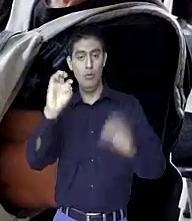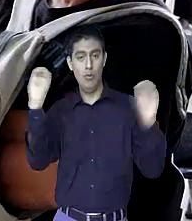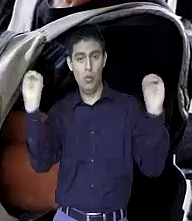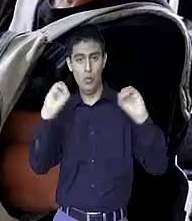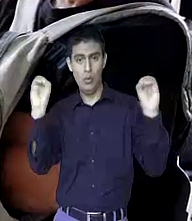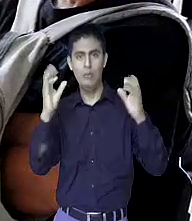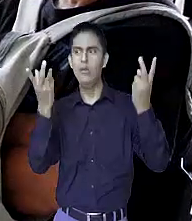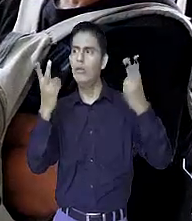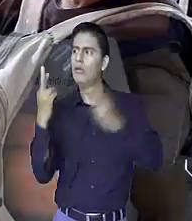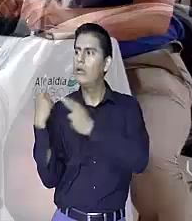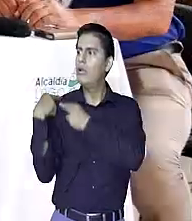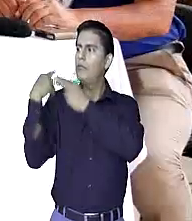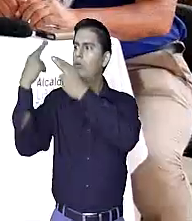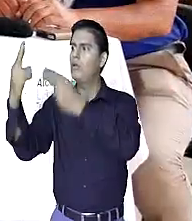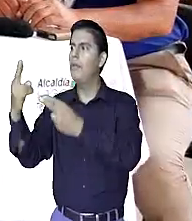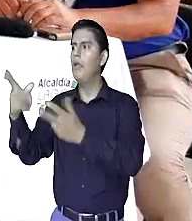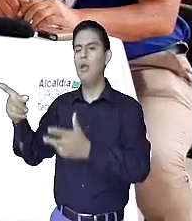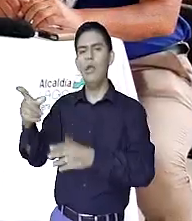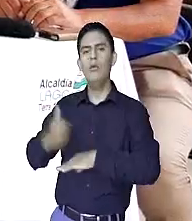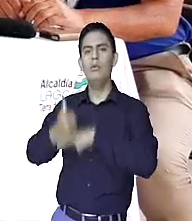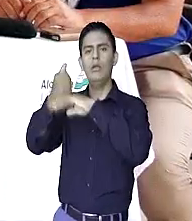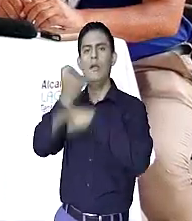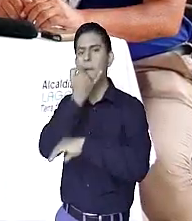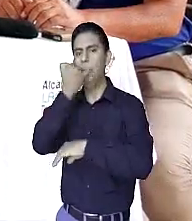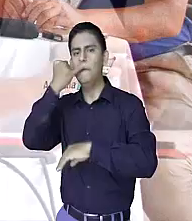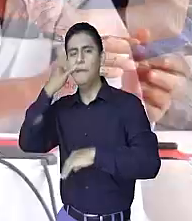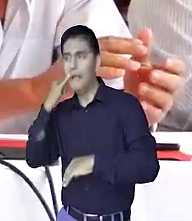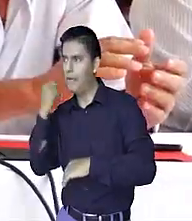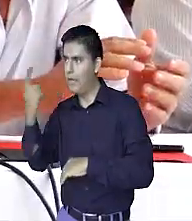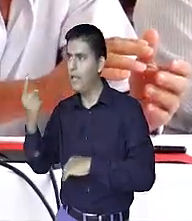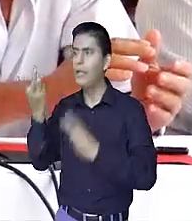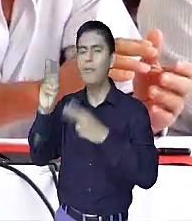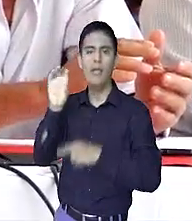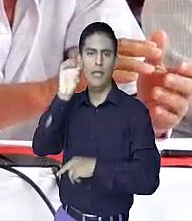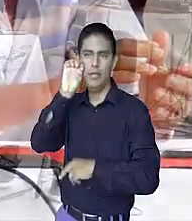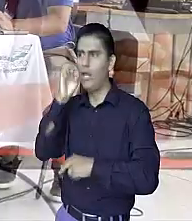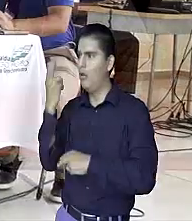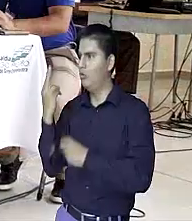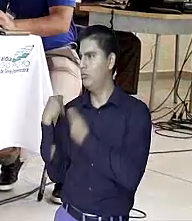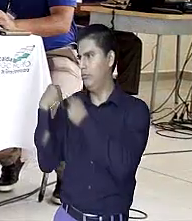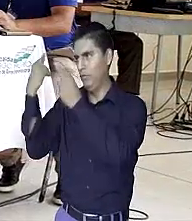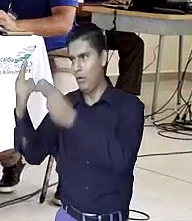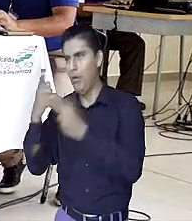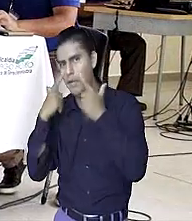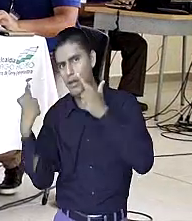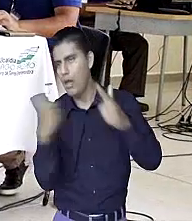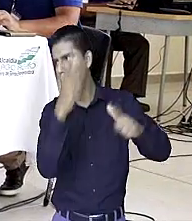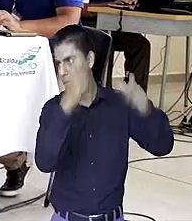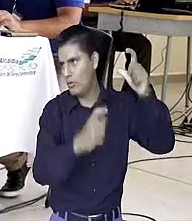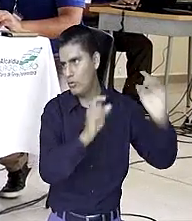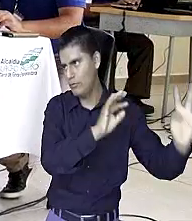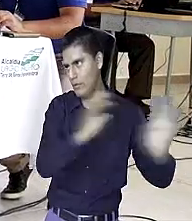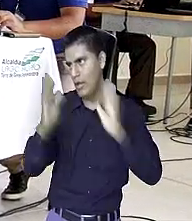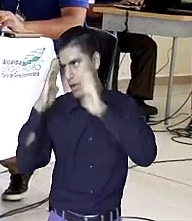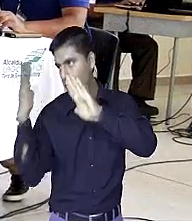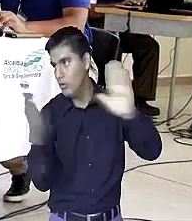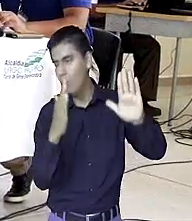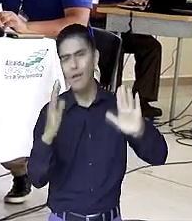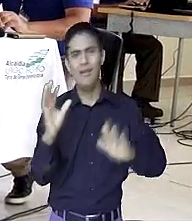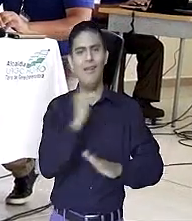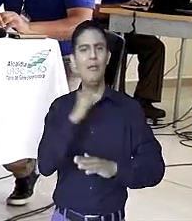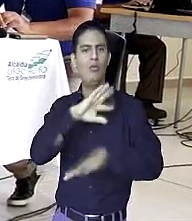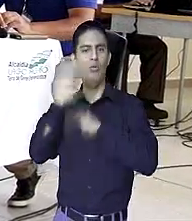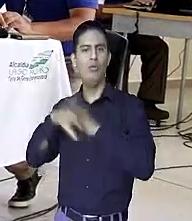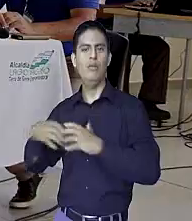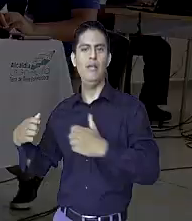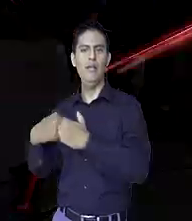Vega delegó la atención al público a los señores concejales Javier Pazminio y Esther Castro. De esta manera, las autoridades de la municipalidad dan muestra del